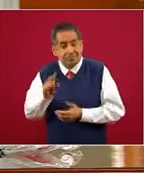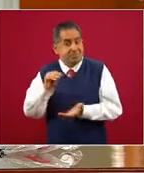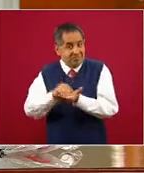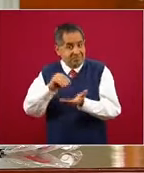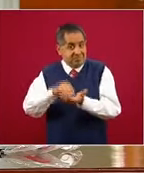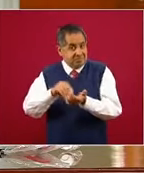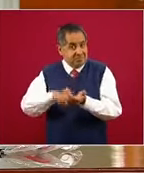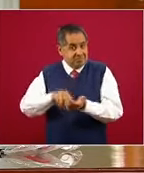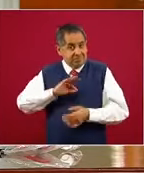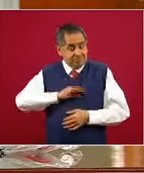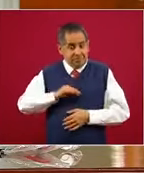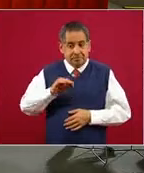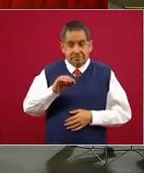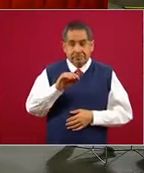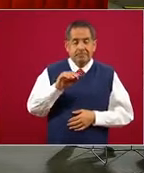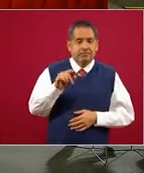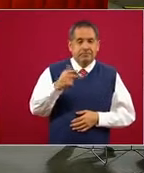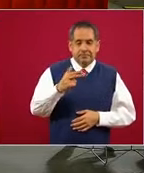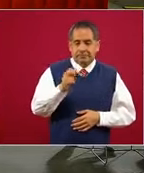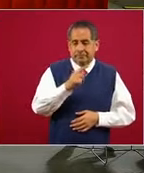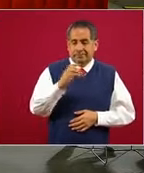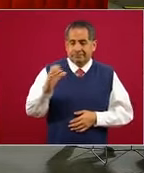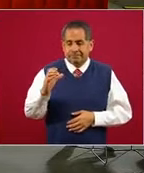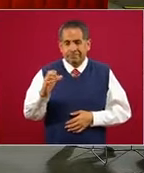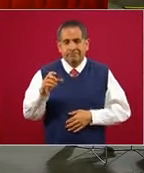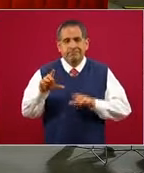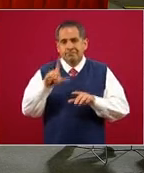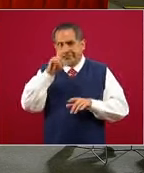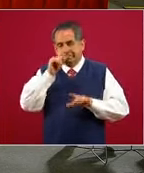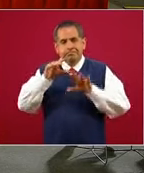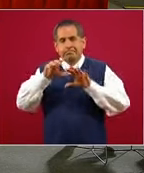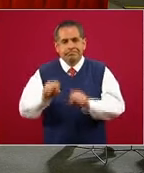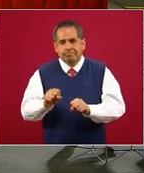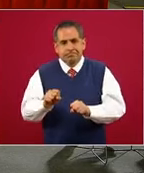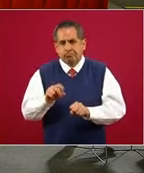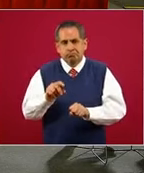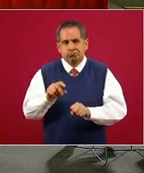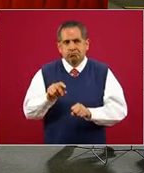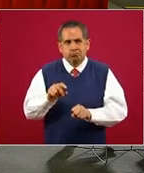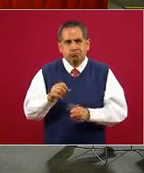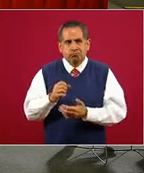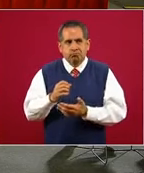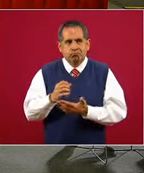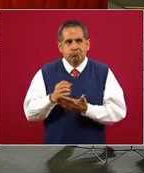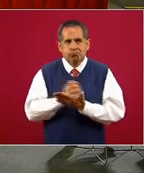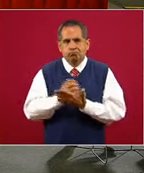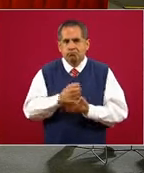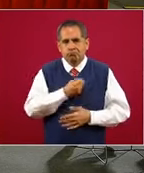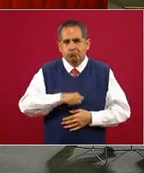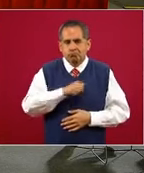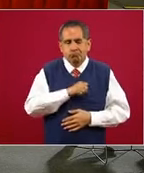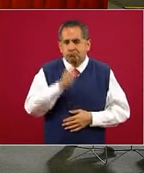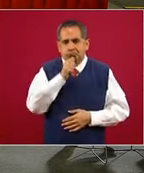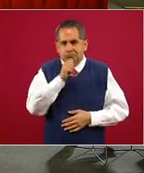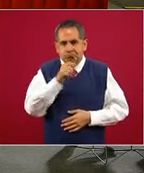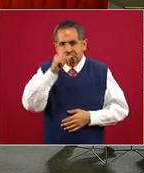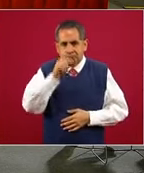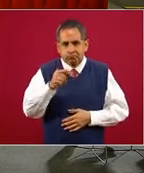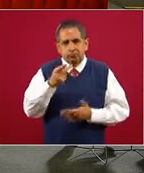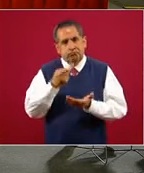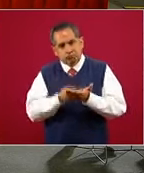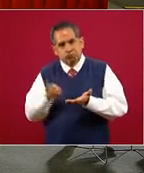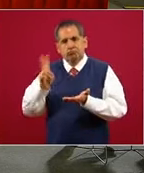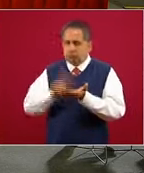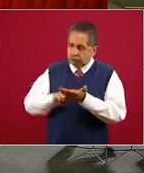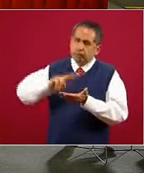sigue presente, indica que la persona no alcanzó la curación con este primer esquema, pero tenemos tratamiento